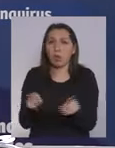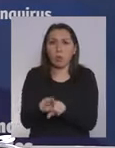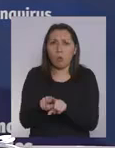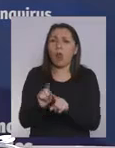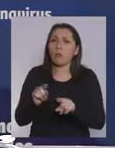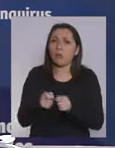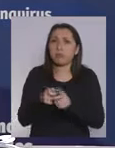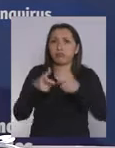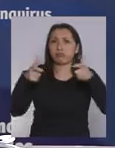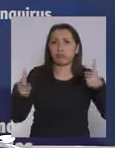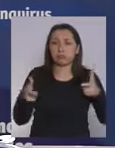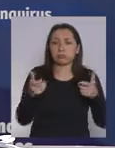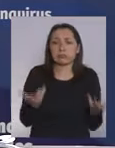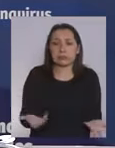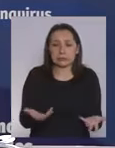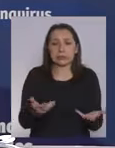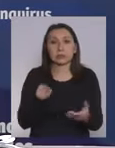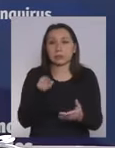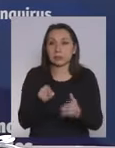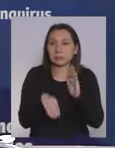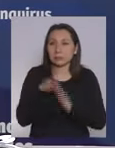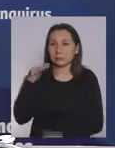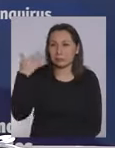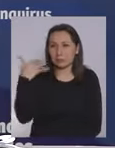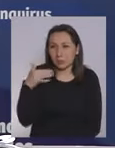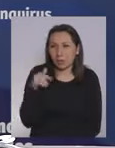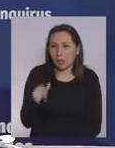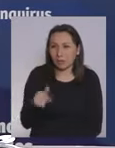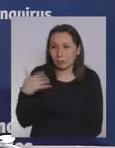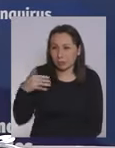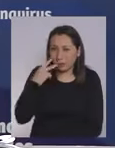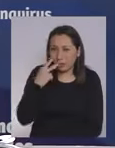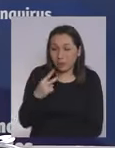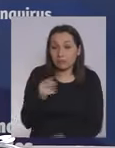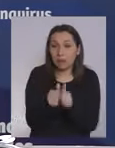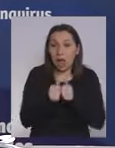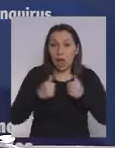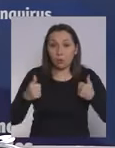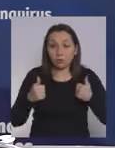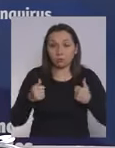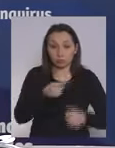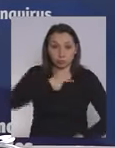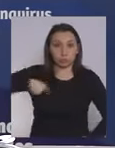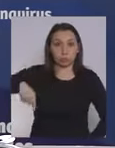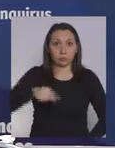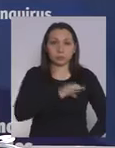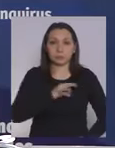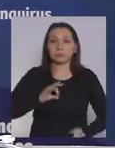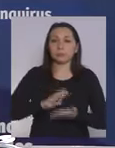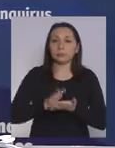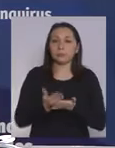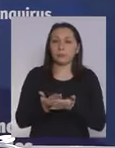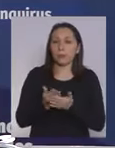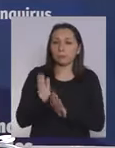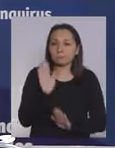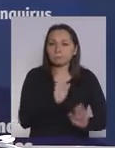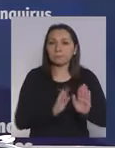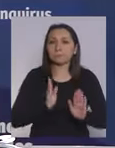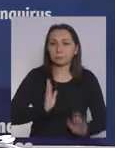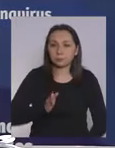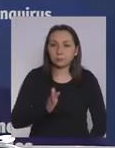votaciones por lo tanto aquí lo más importante por un lado es que la autoridad es decir nosotros como ministerio de salud mantengamos